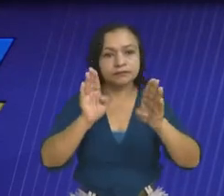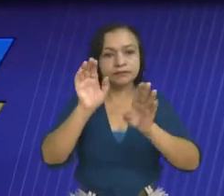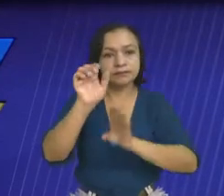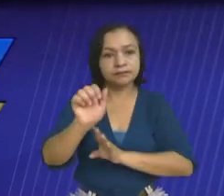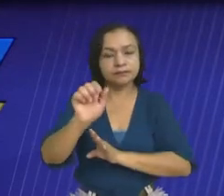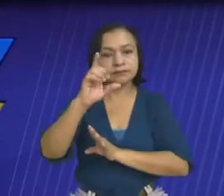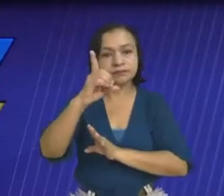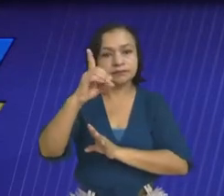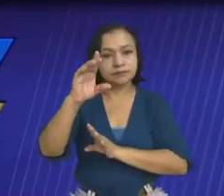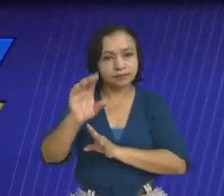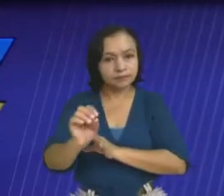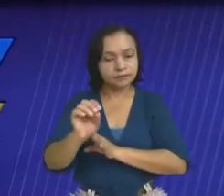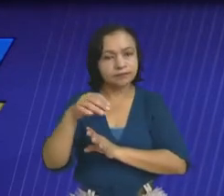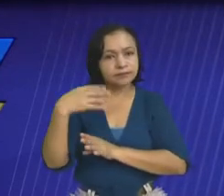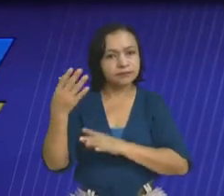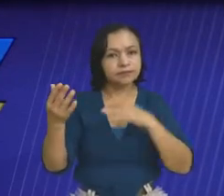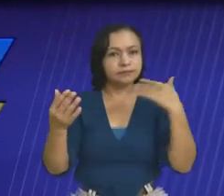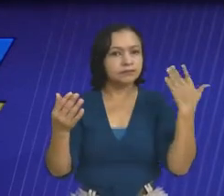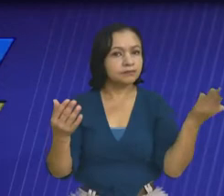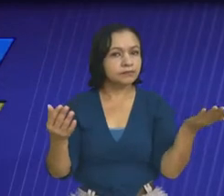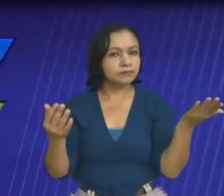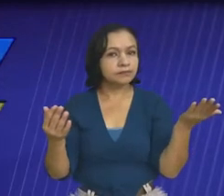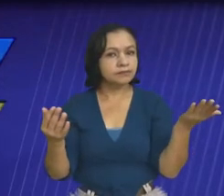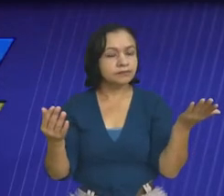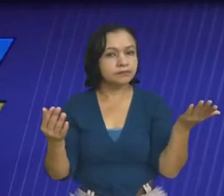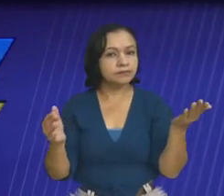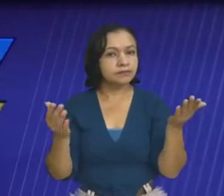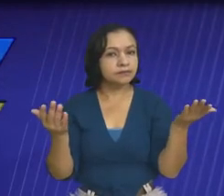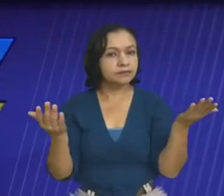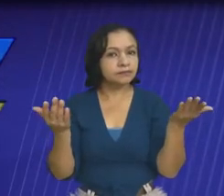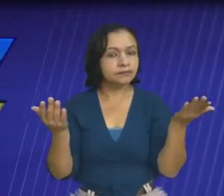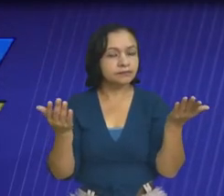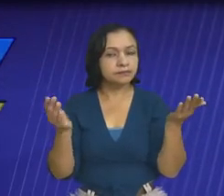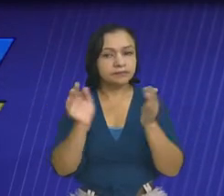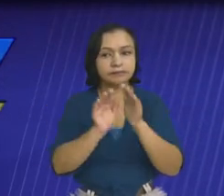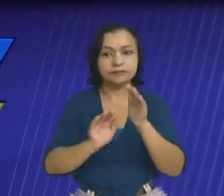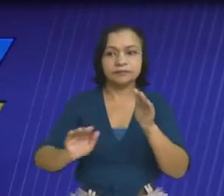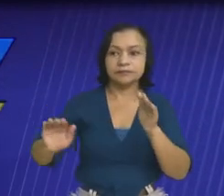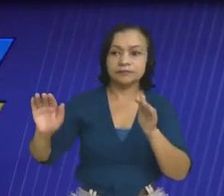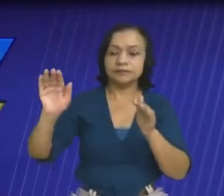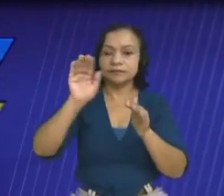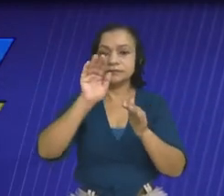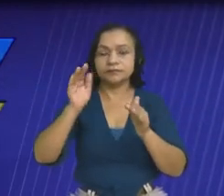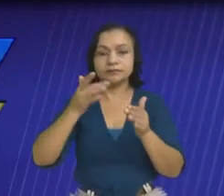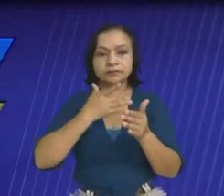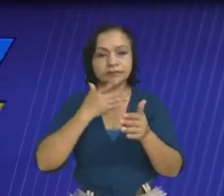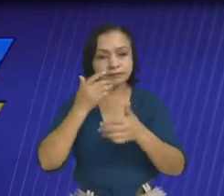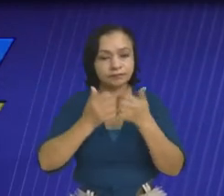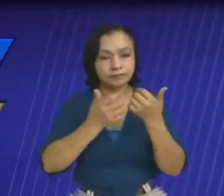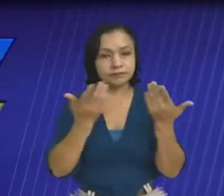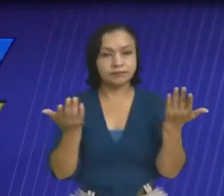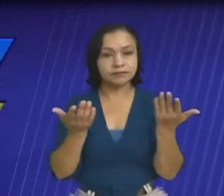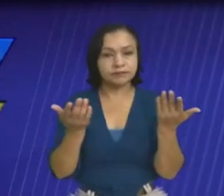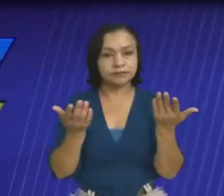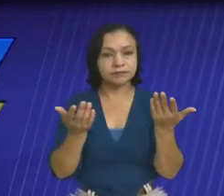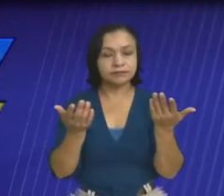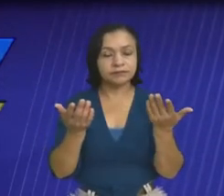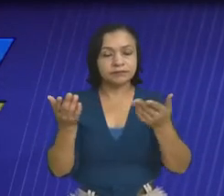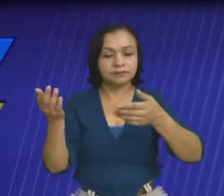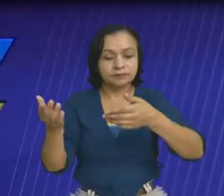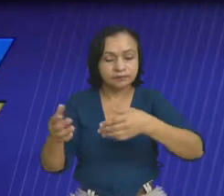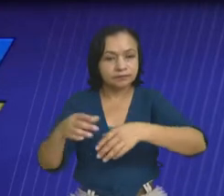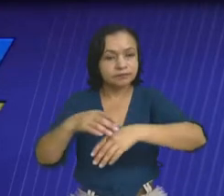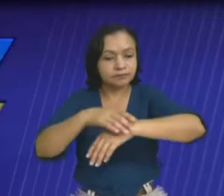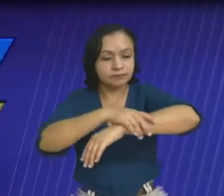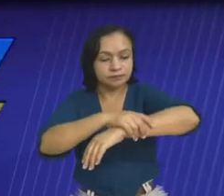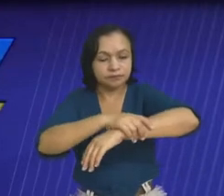Y a partir de eso, ¿cuáles serían como que los traumas o las lesiones o las prótesis más